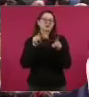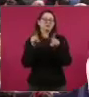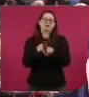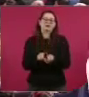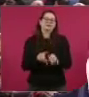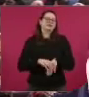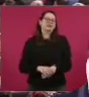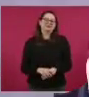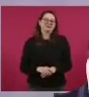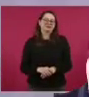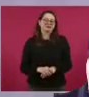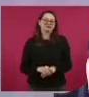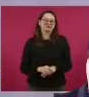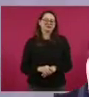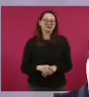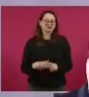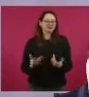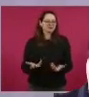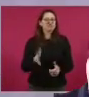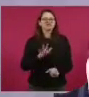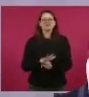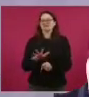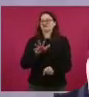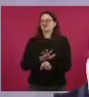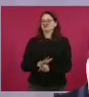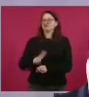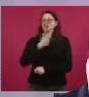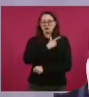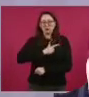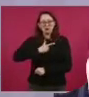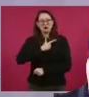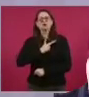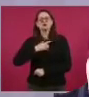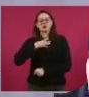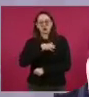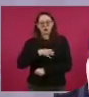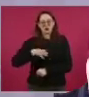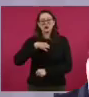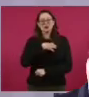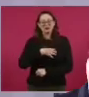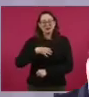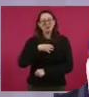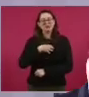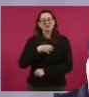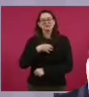que produce mucha satisfacción, es algo muy sano.